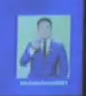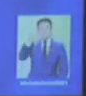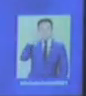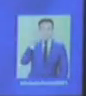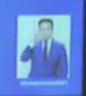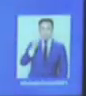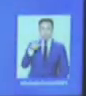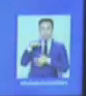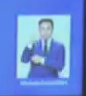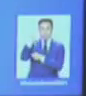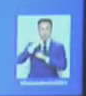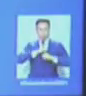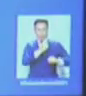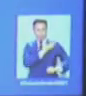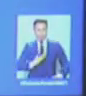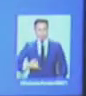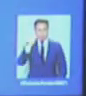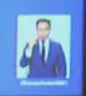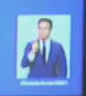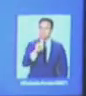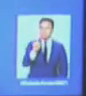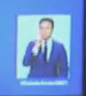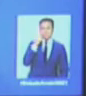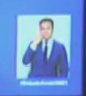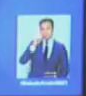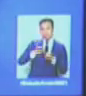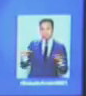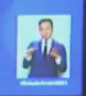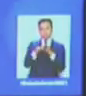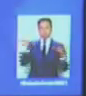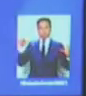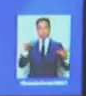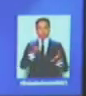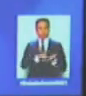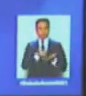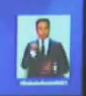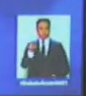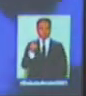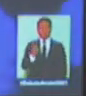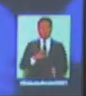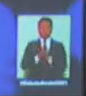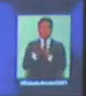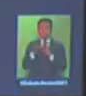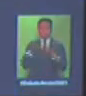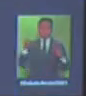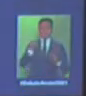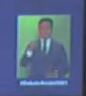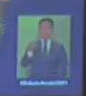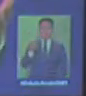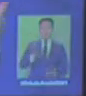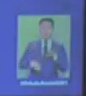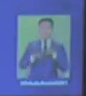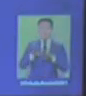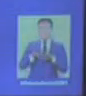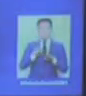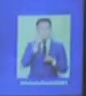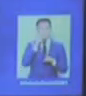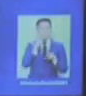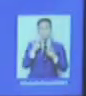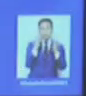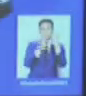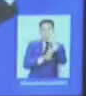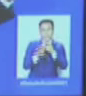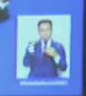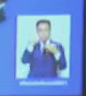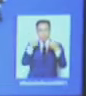la Cámara Alta, donde diputados han entregado los elementos que han catalogado como gravitantes y que